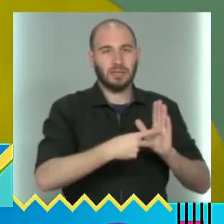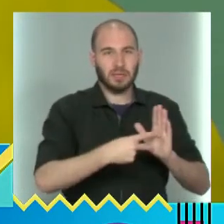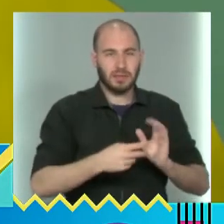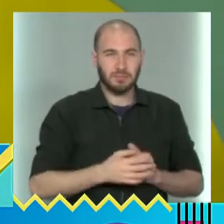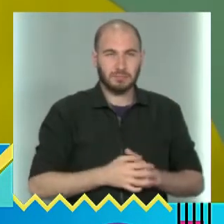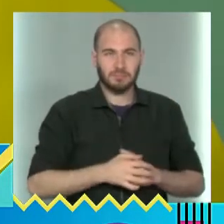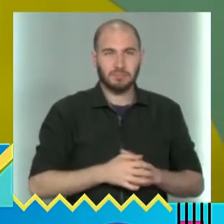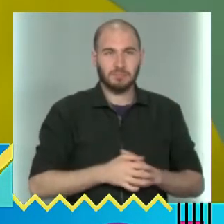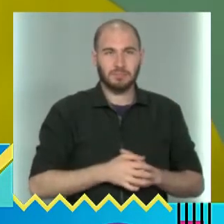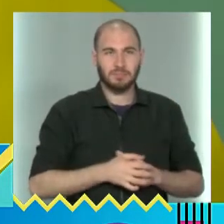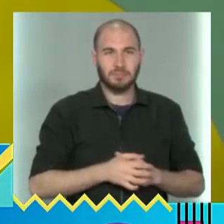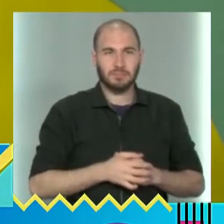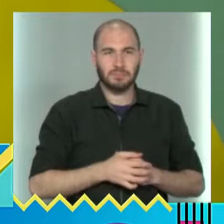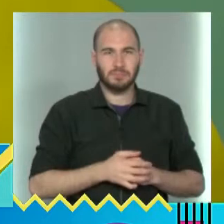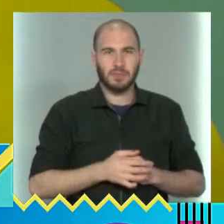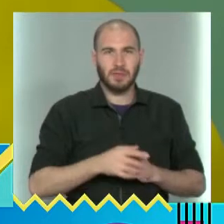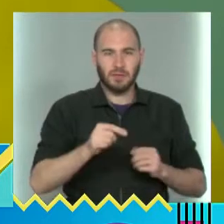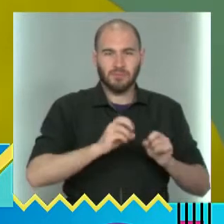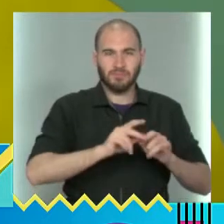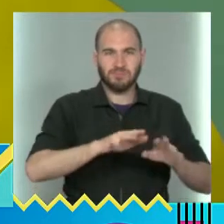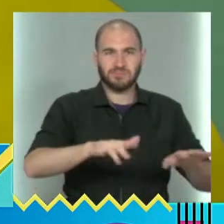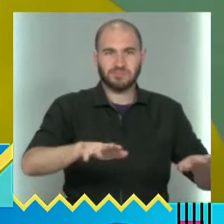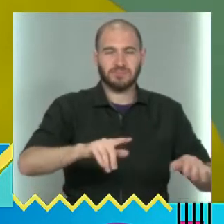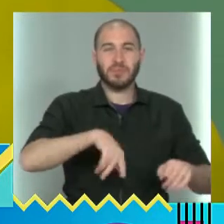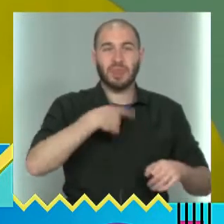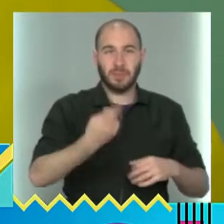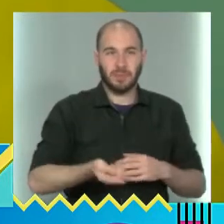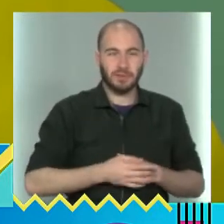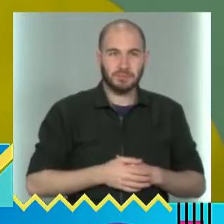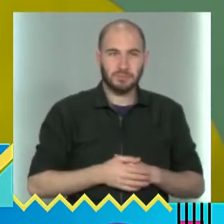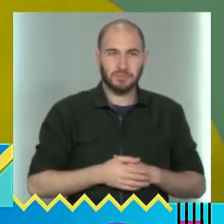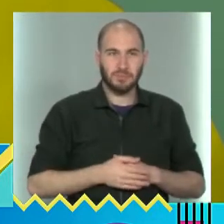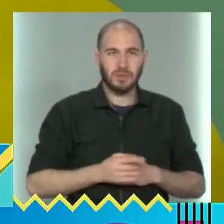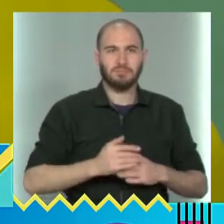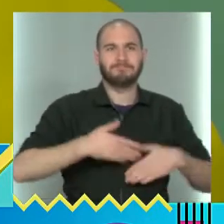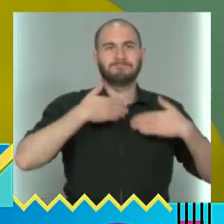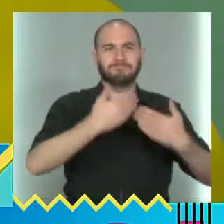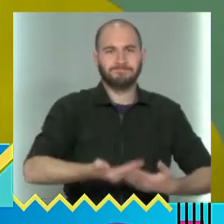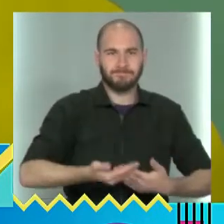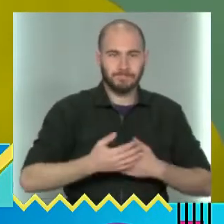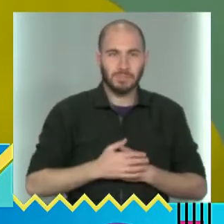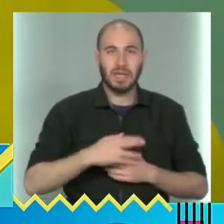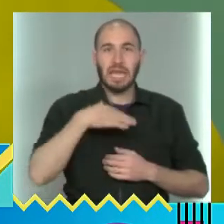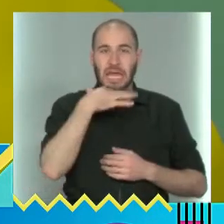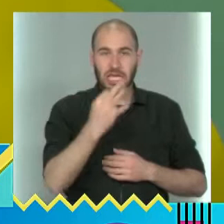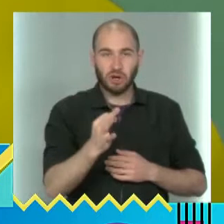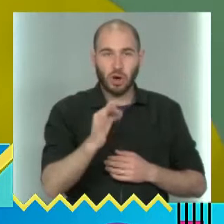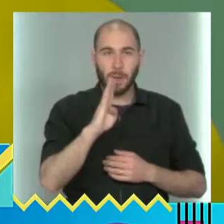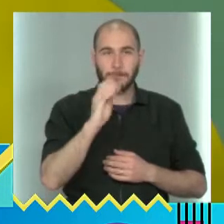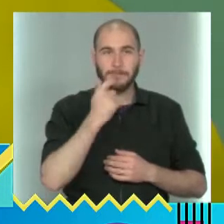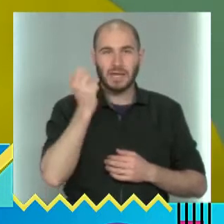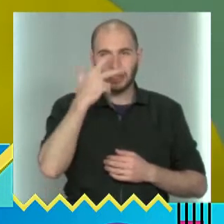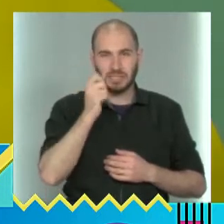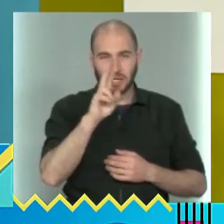se va a extender después, o a proseguir con su hijo Bashar